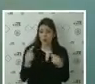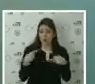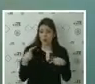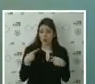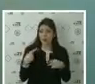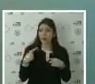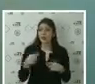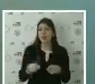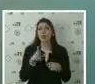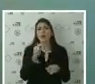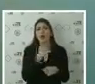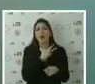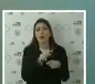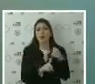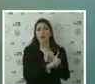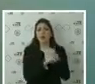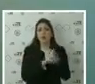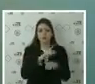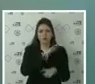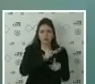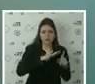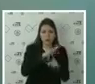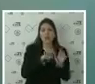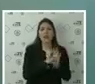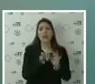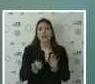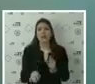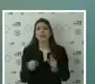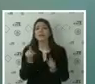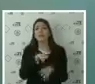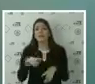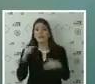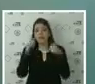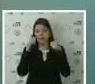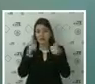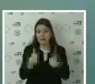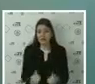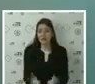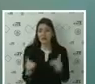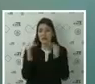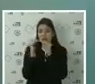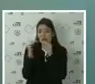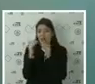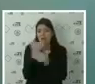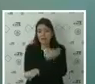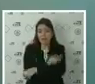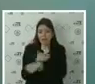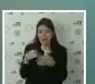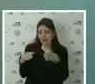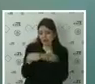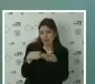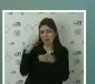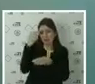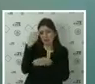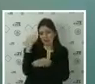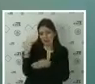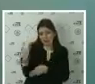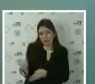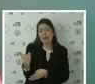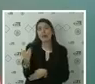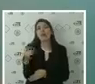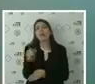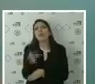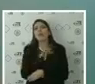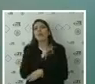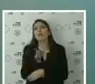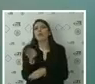influencias de su entorno. ¿Qué quiero decir con esto? Al estar encerrados tanto tiempo con nuestras familias, creo que tal vez pudiera influir un poco en eso el